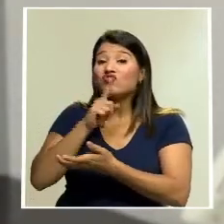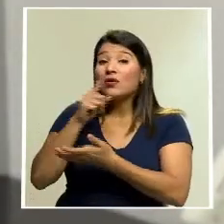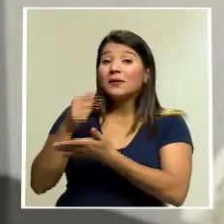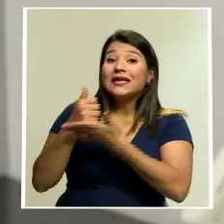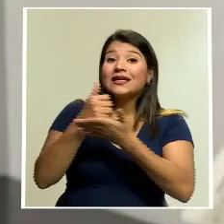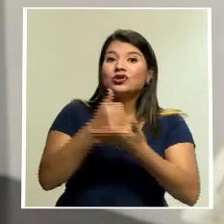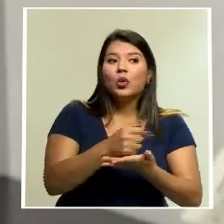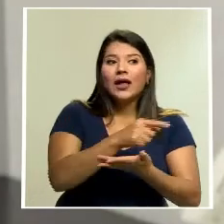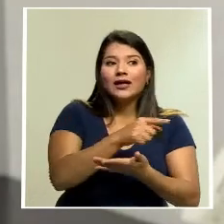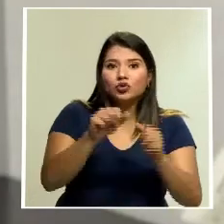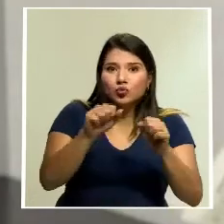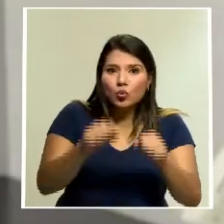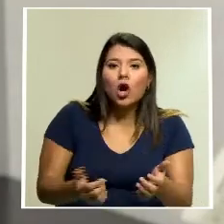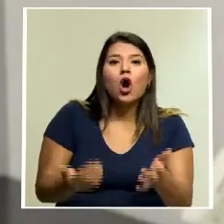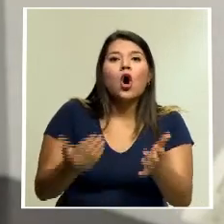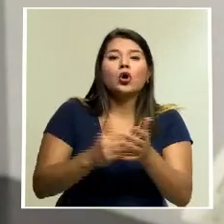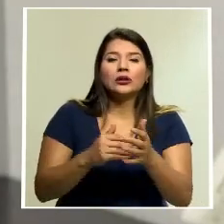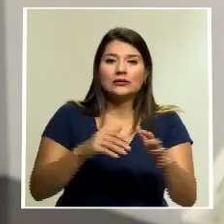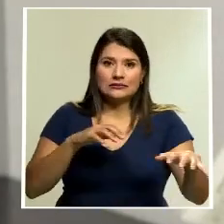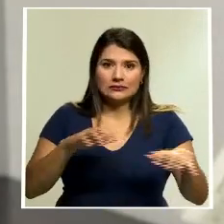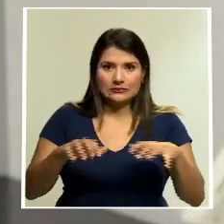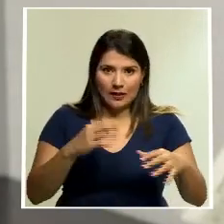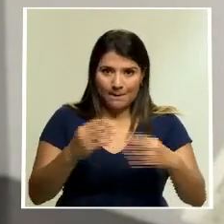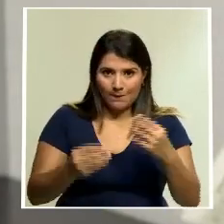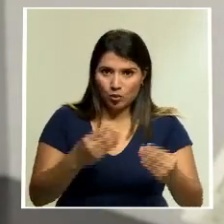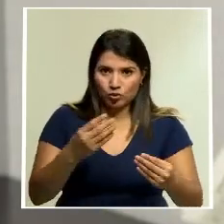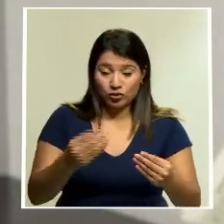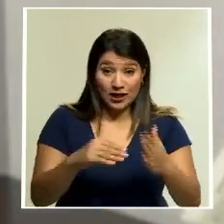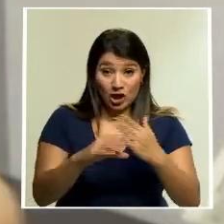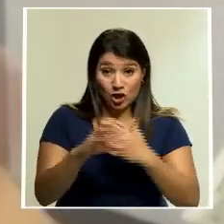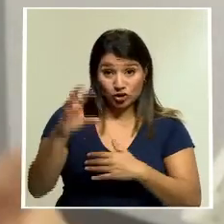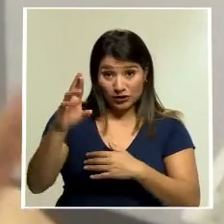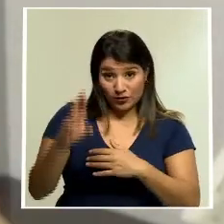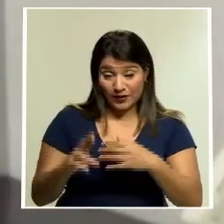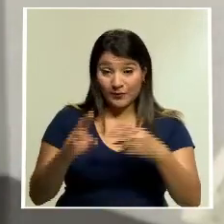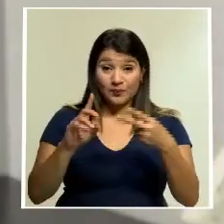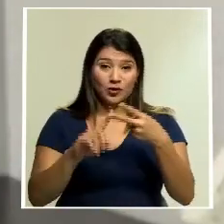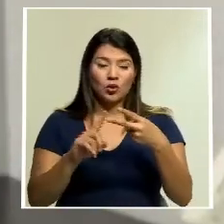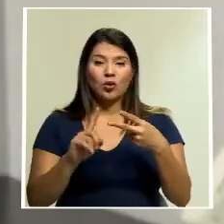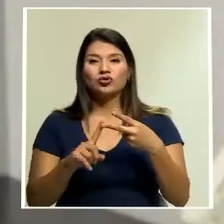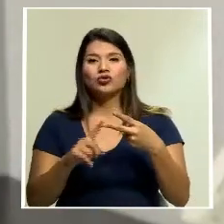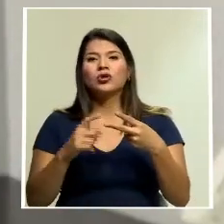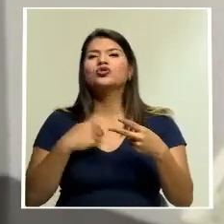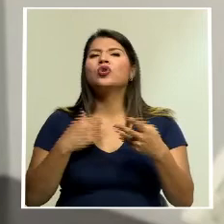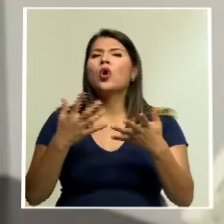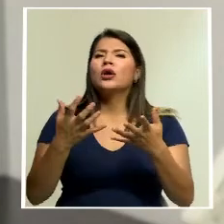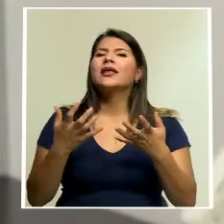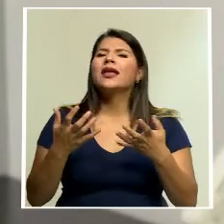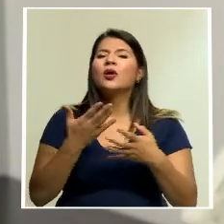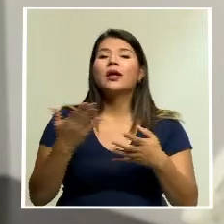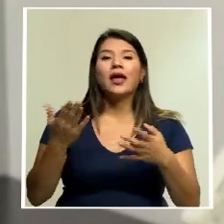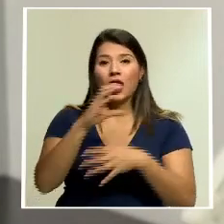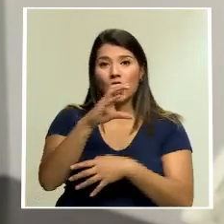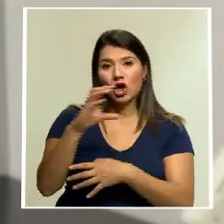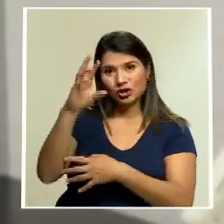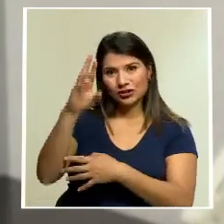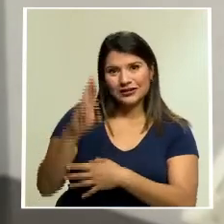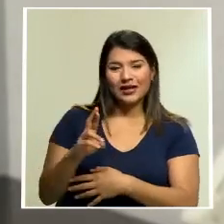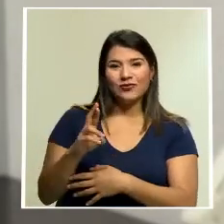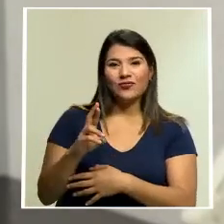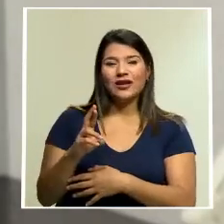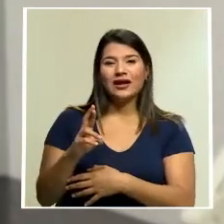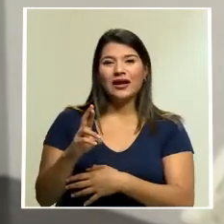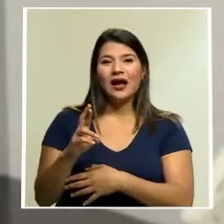reincorporarnos a la actividad productiva de este país. Número 2. Quiero convertir a Costa Rica en